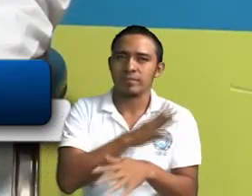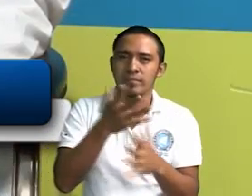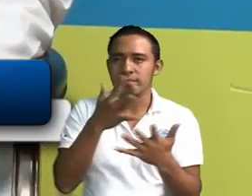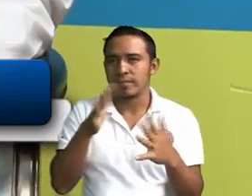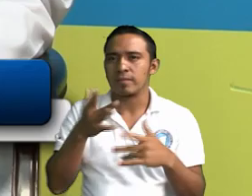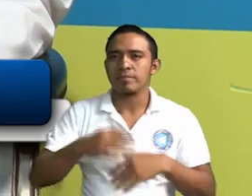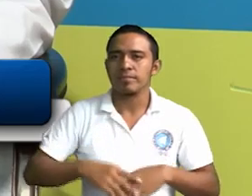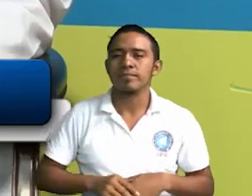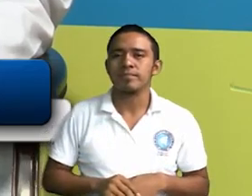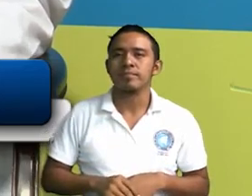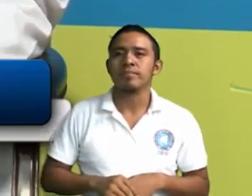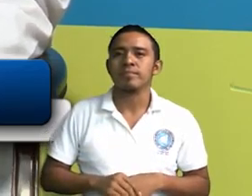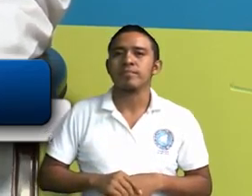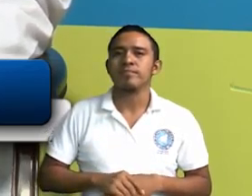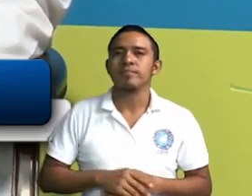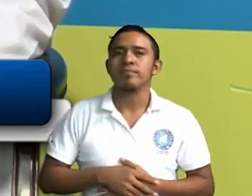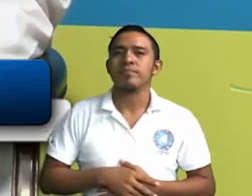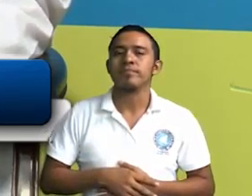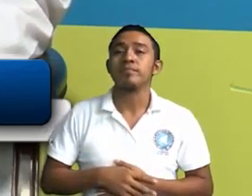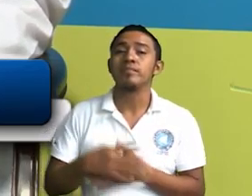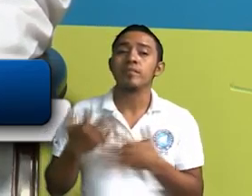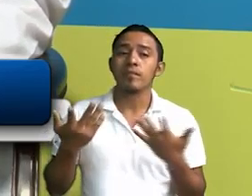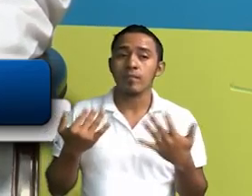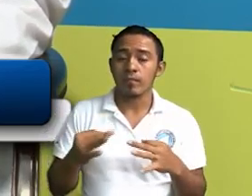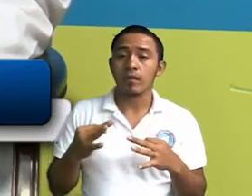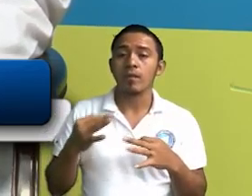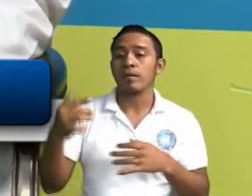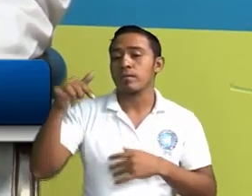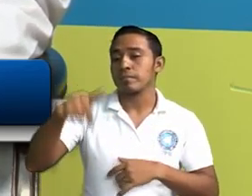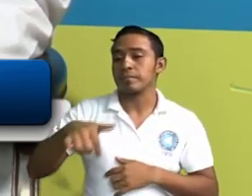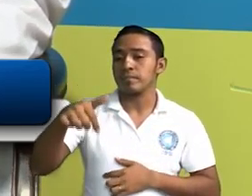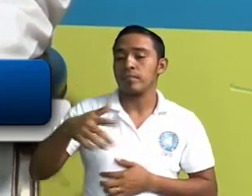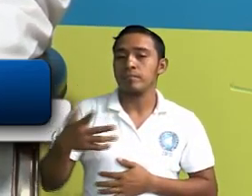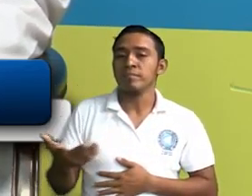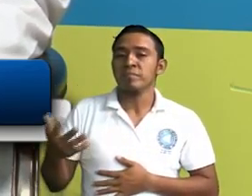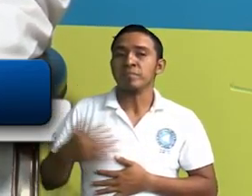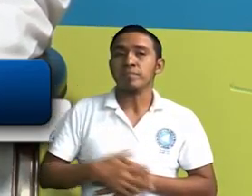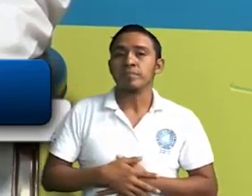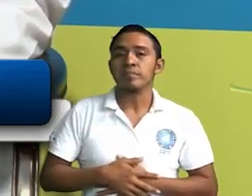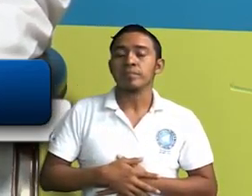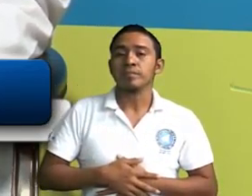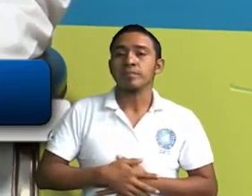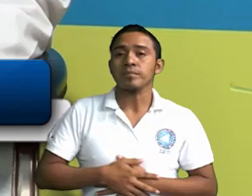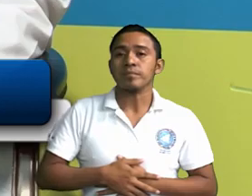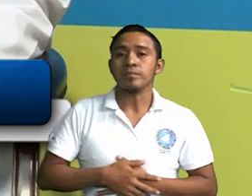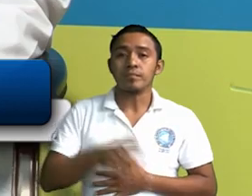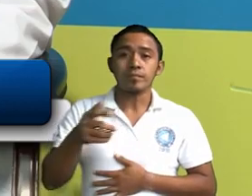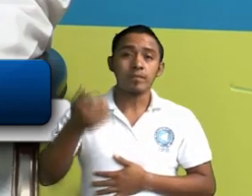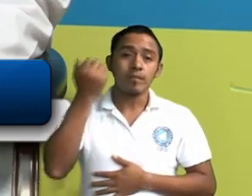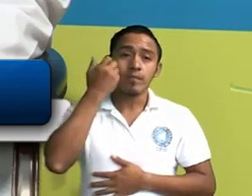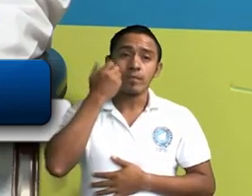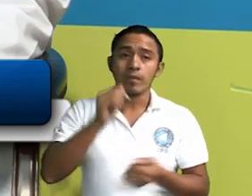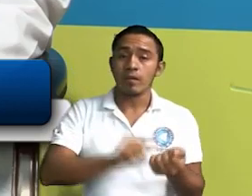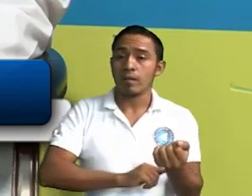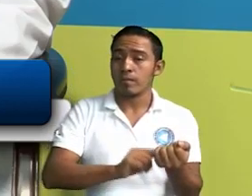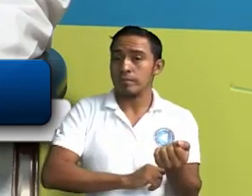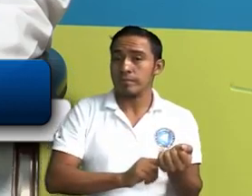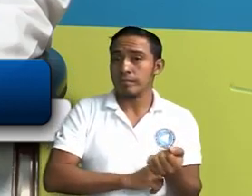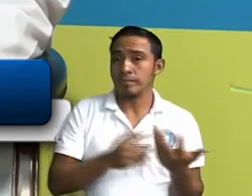relación ahora también se habla de que por ejemplo un paciente con esta enfermedad del azúcar tiene